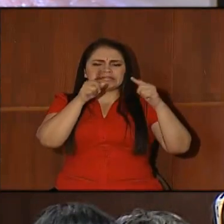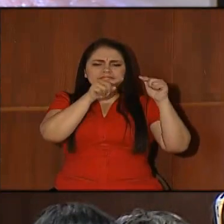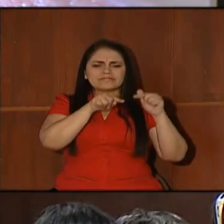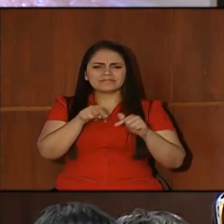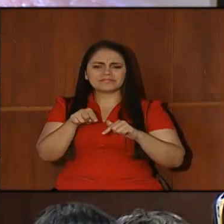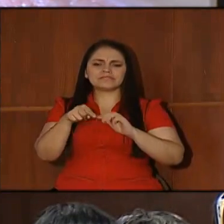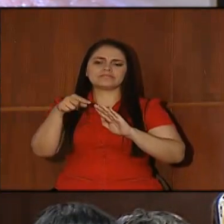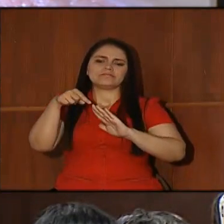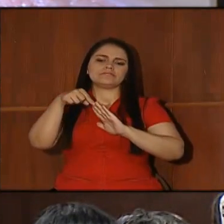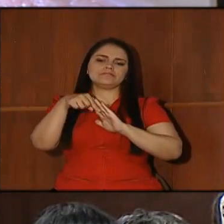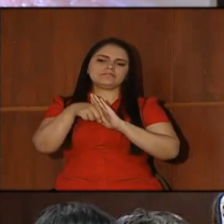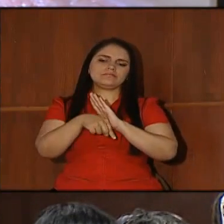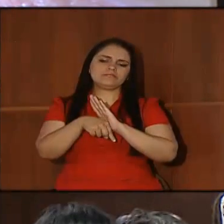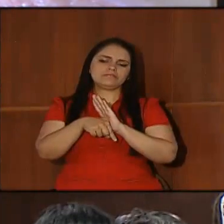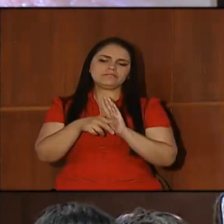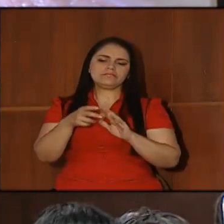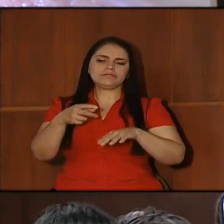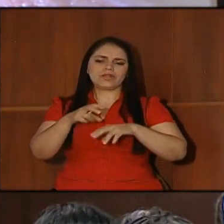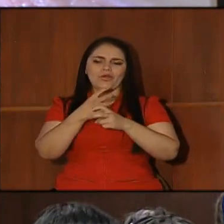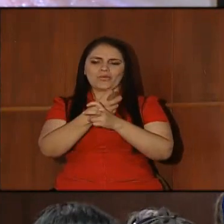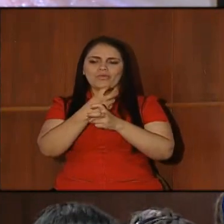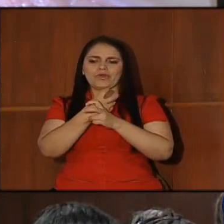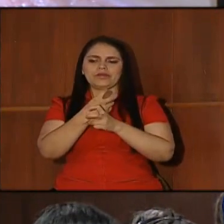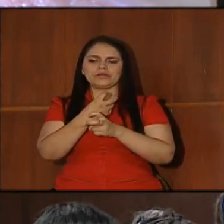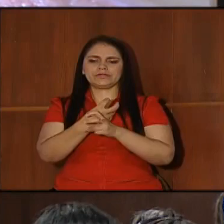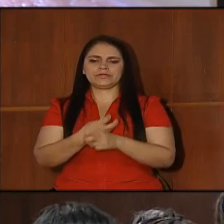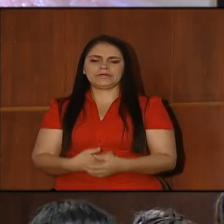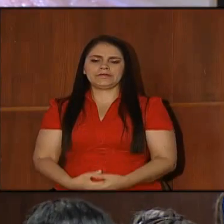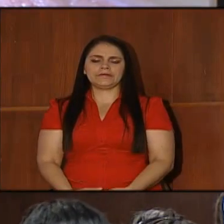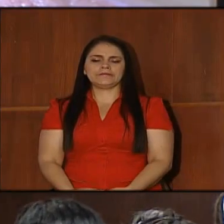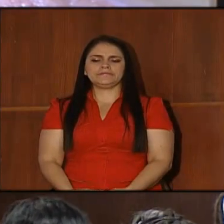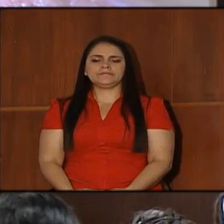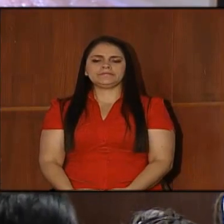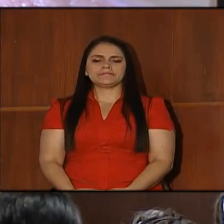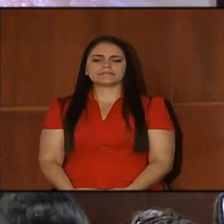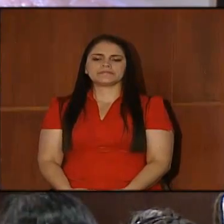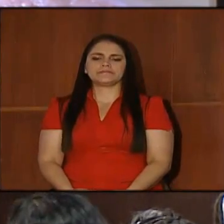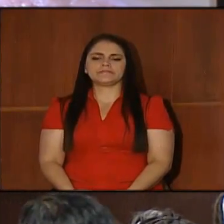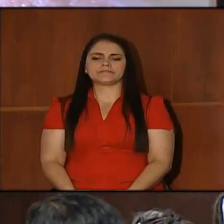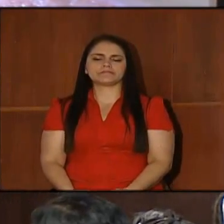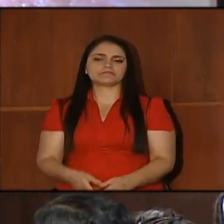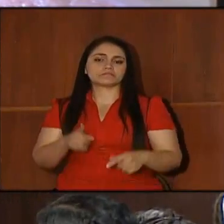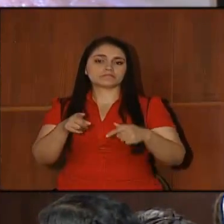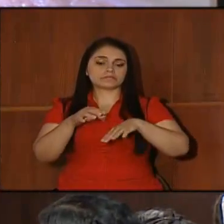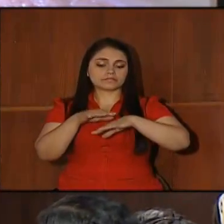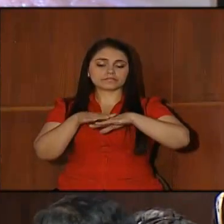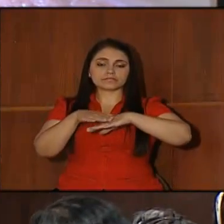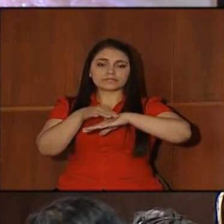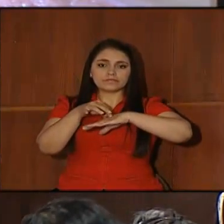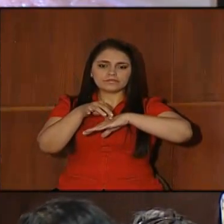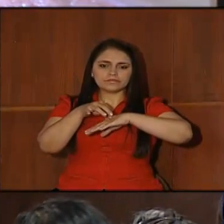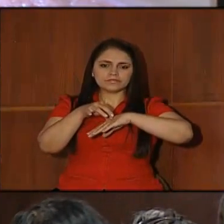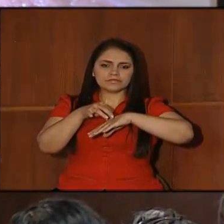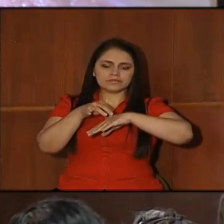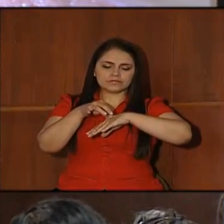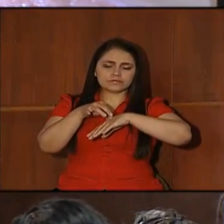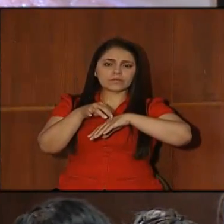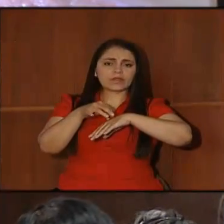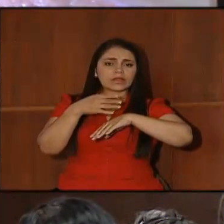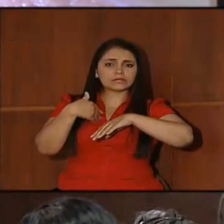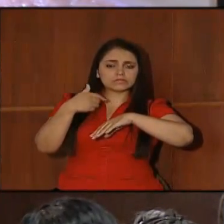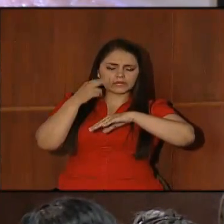abajo o se extiende incluso debajo de piel, que yo veo aparentemente sana, puede formar bolsillos debajo de la